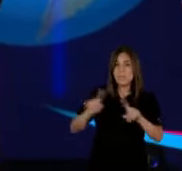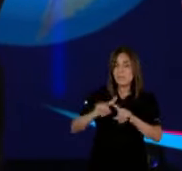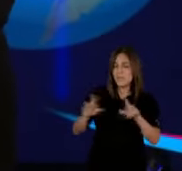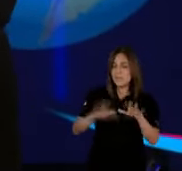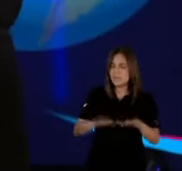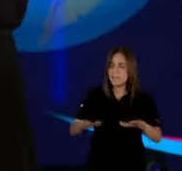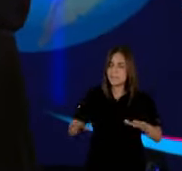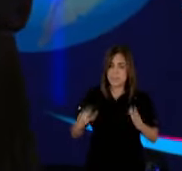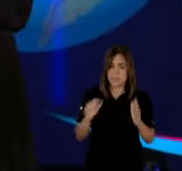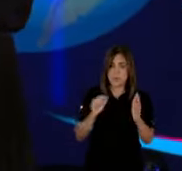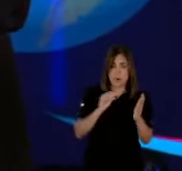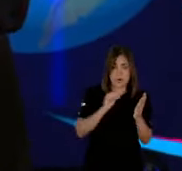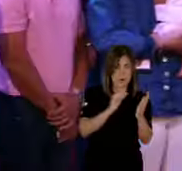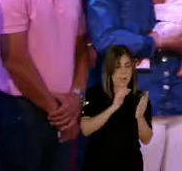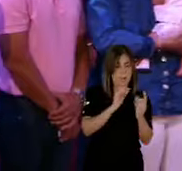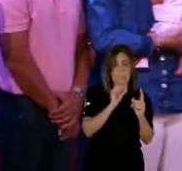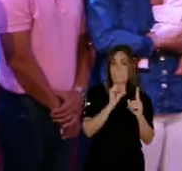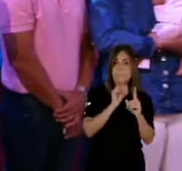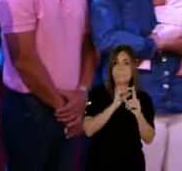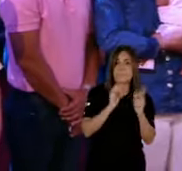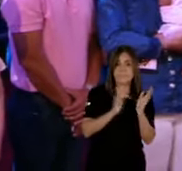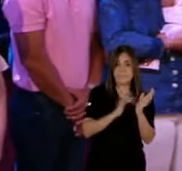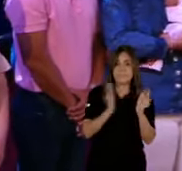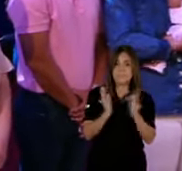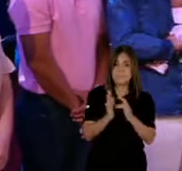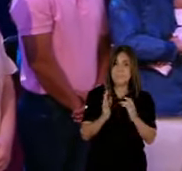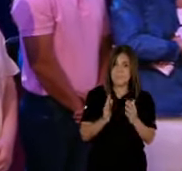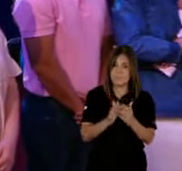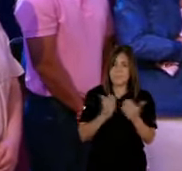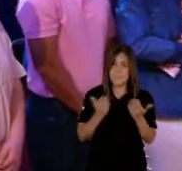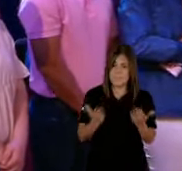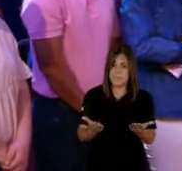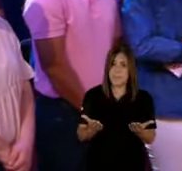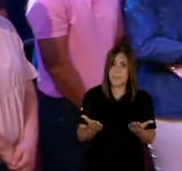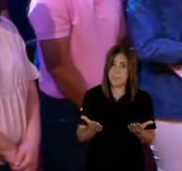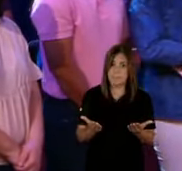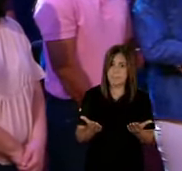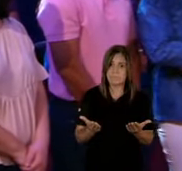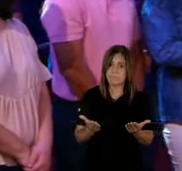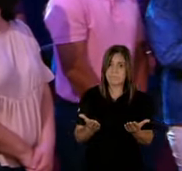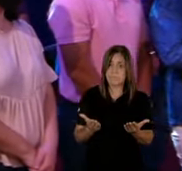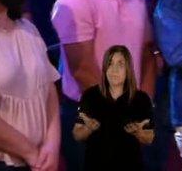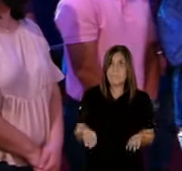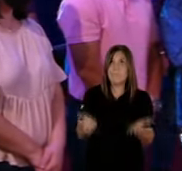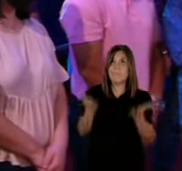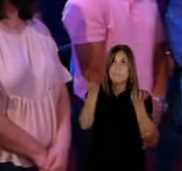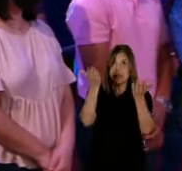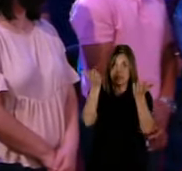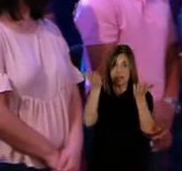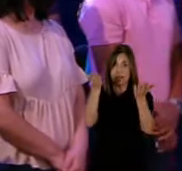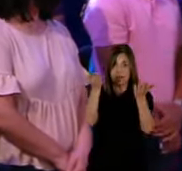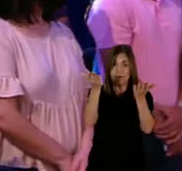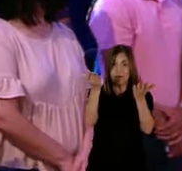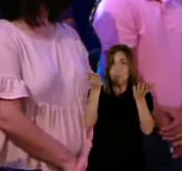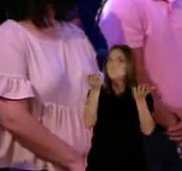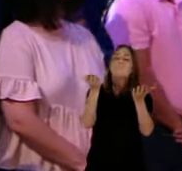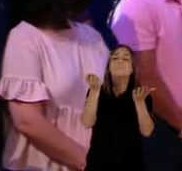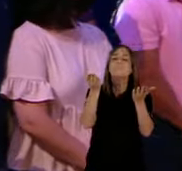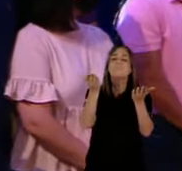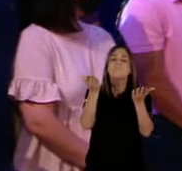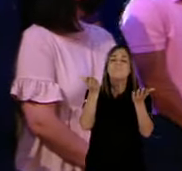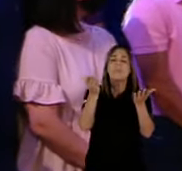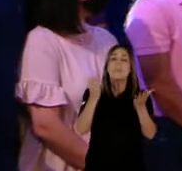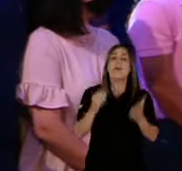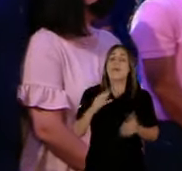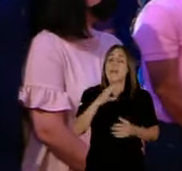naciera. Luego lo dedicó todos los días allí en el altar, en la casa de Dios. Vemos a una María que llevó a